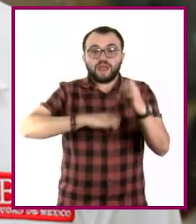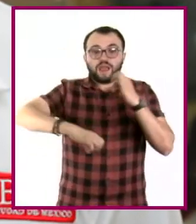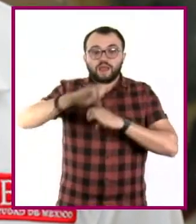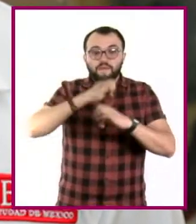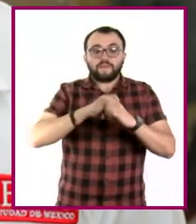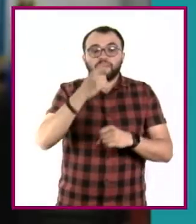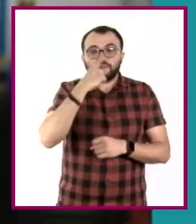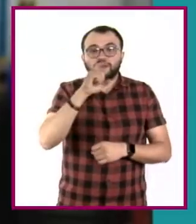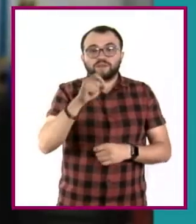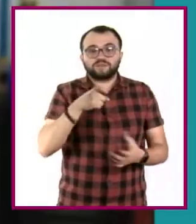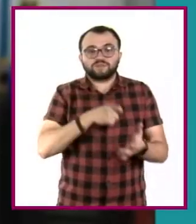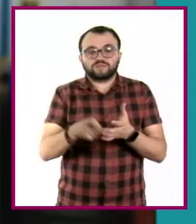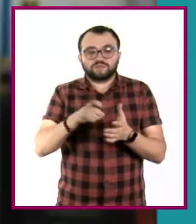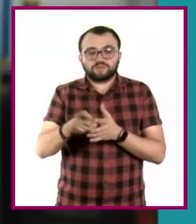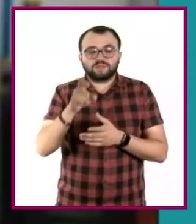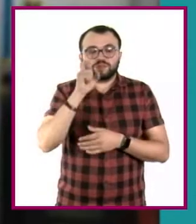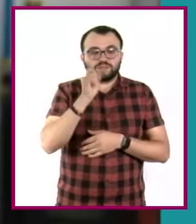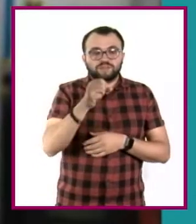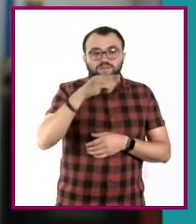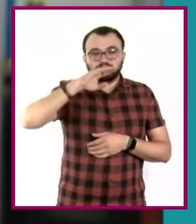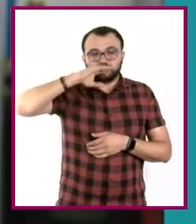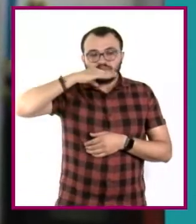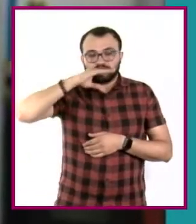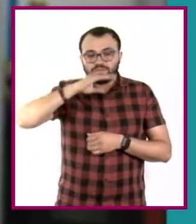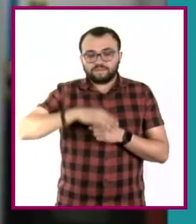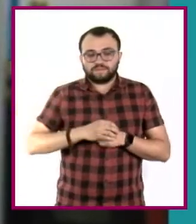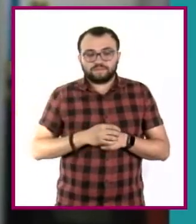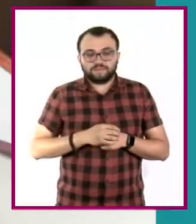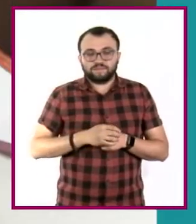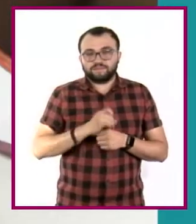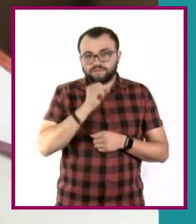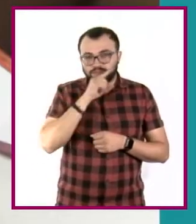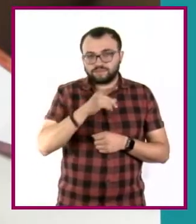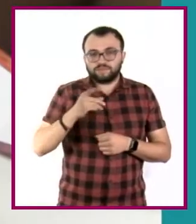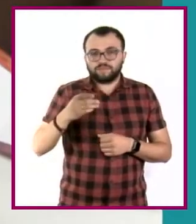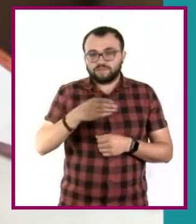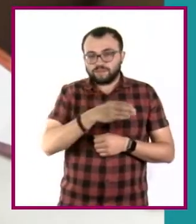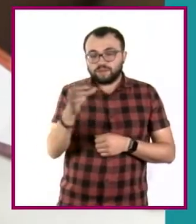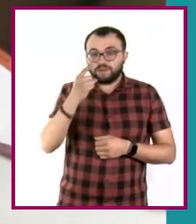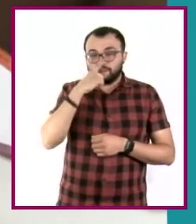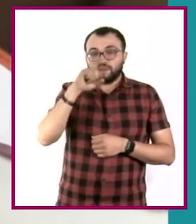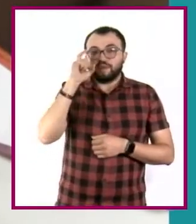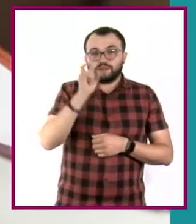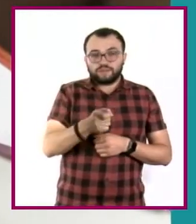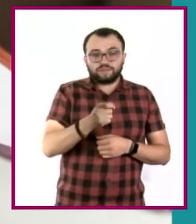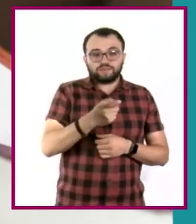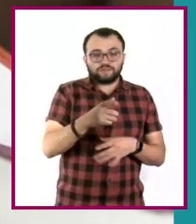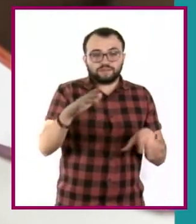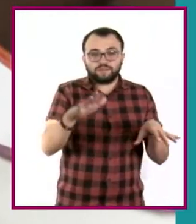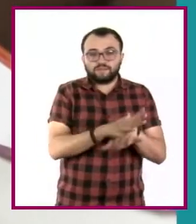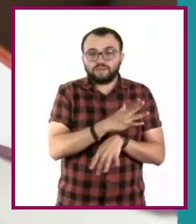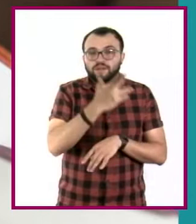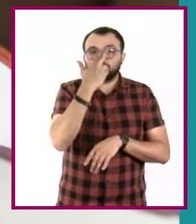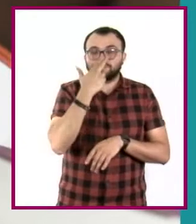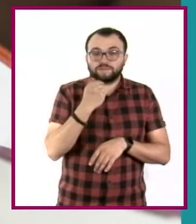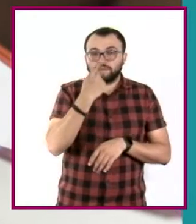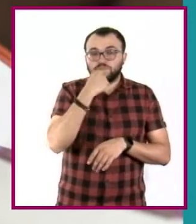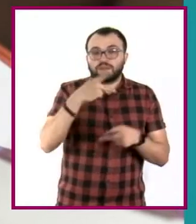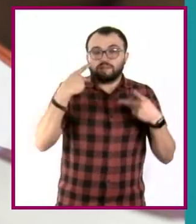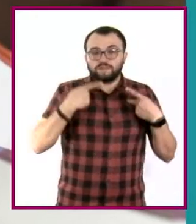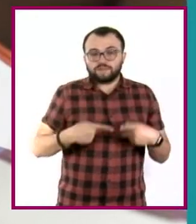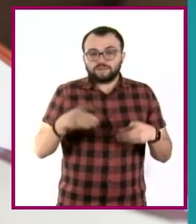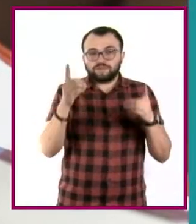encarga de comprar los desechos agrícolas de maíz que se generan en el campo, para hacer un sustituto de azúcar que es apto para personas